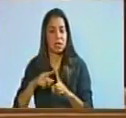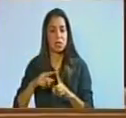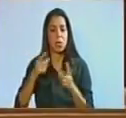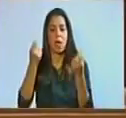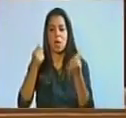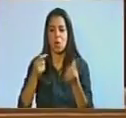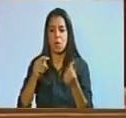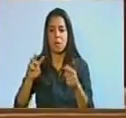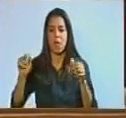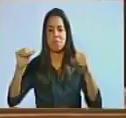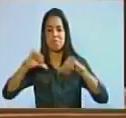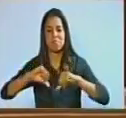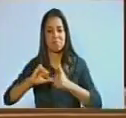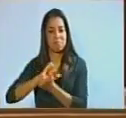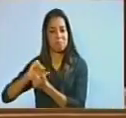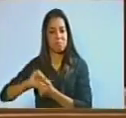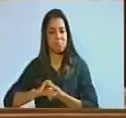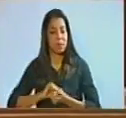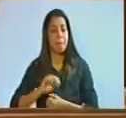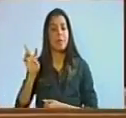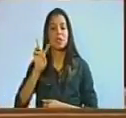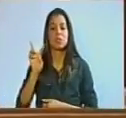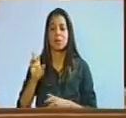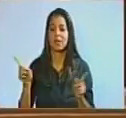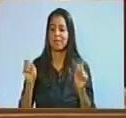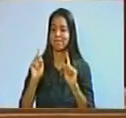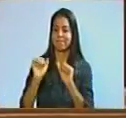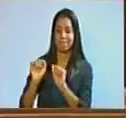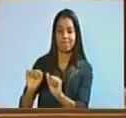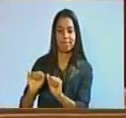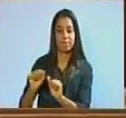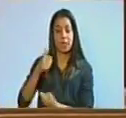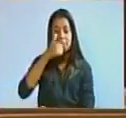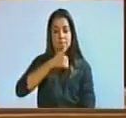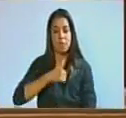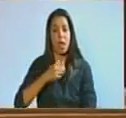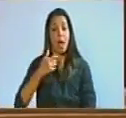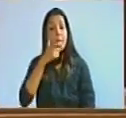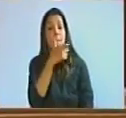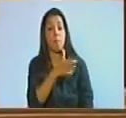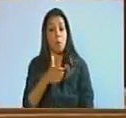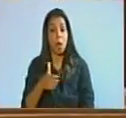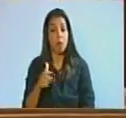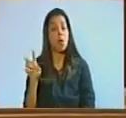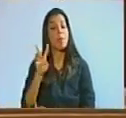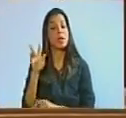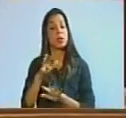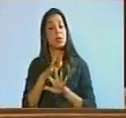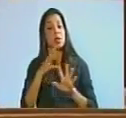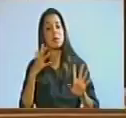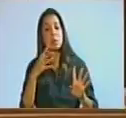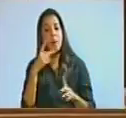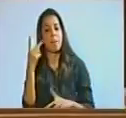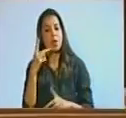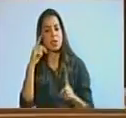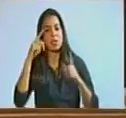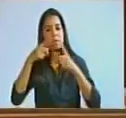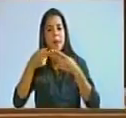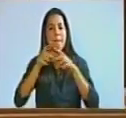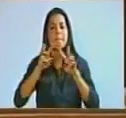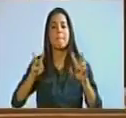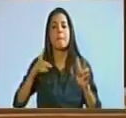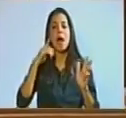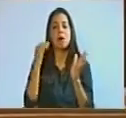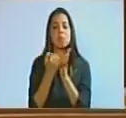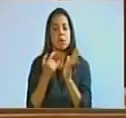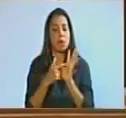de Venezuela. El pueblo venezolano ha demostrado con su mayoría política lo que quiere. Quiere la